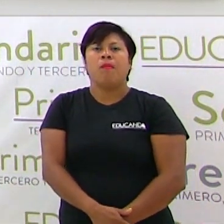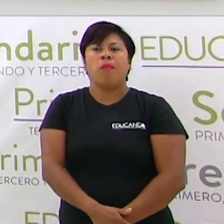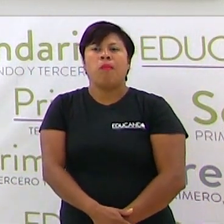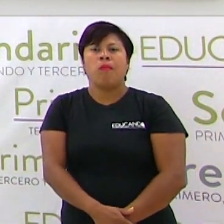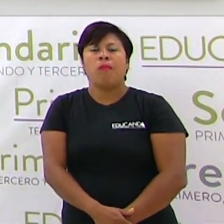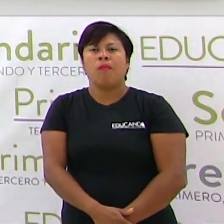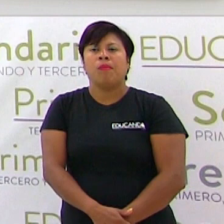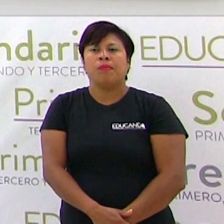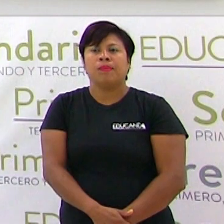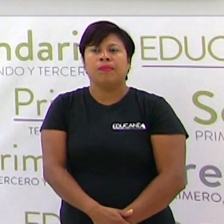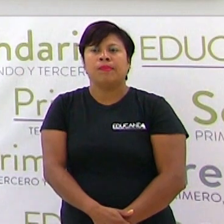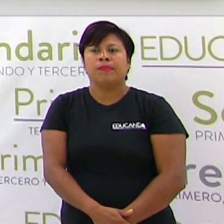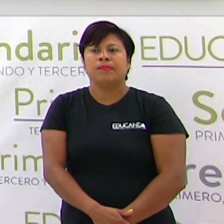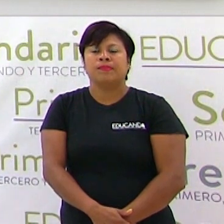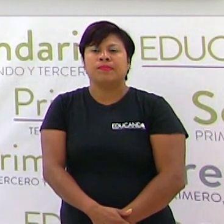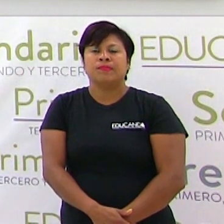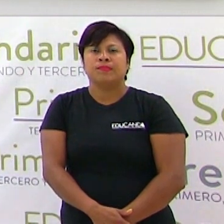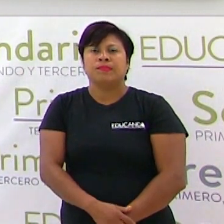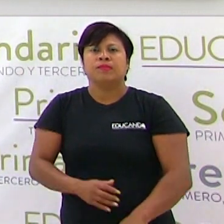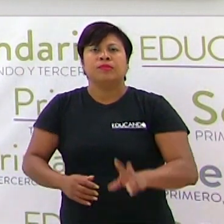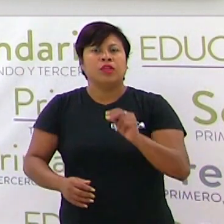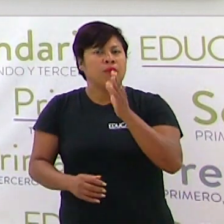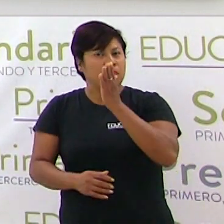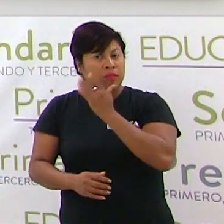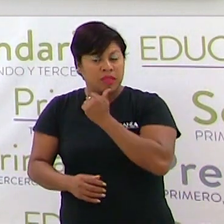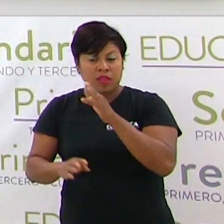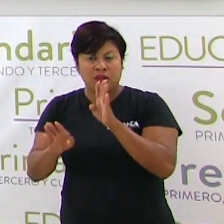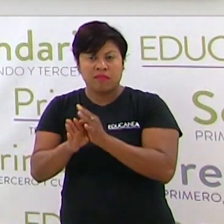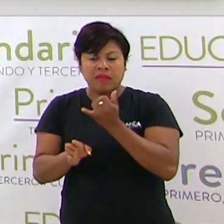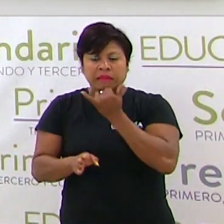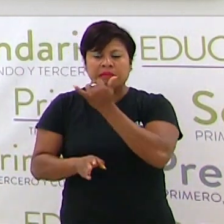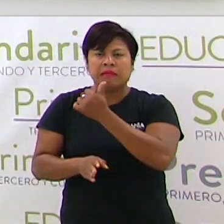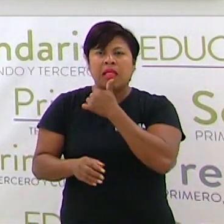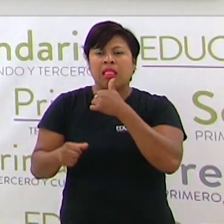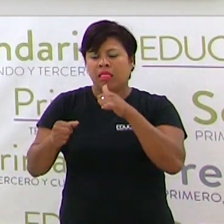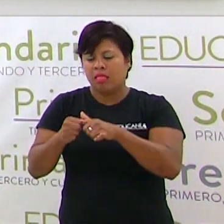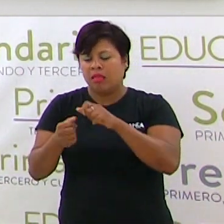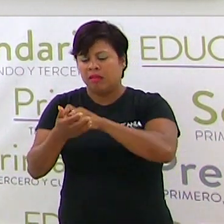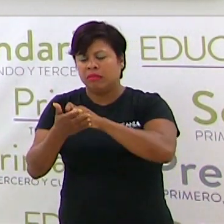errores de ortografía.